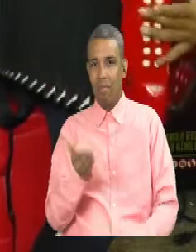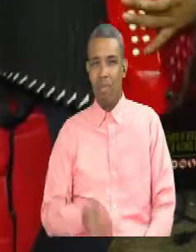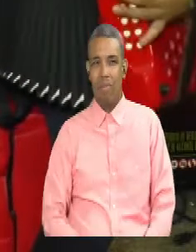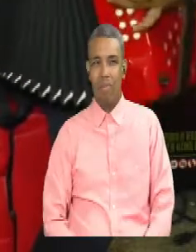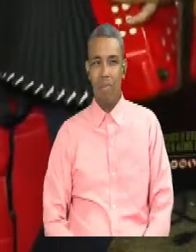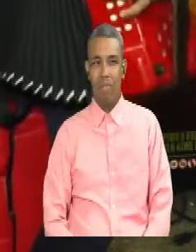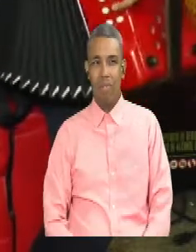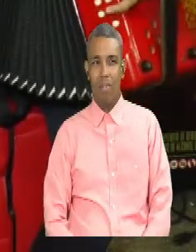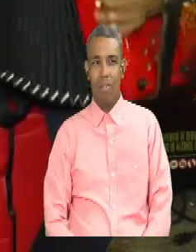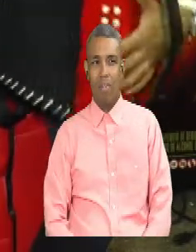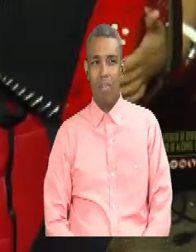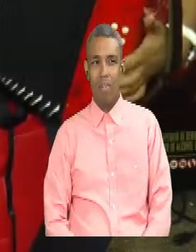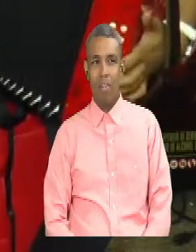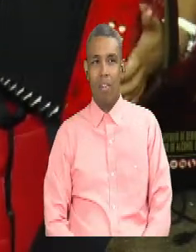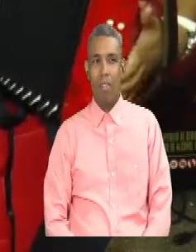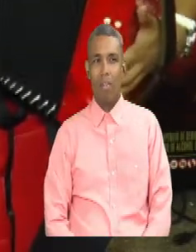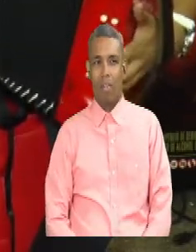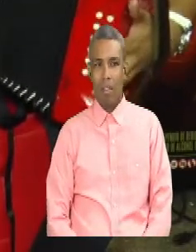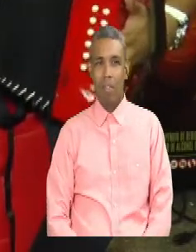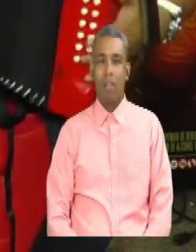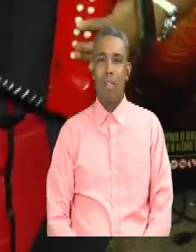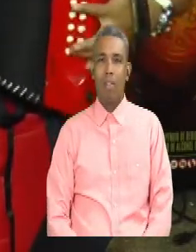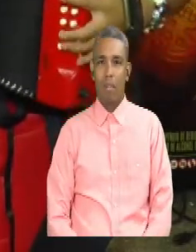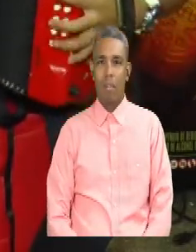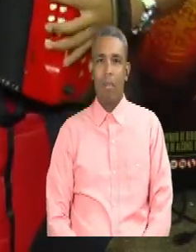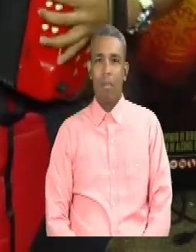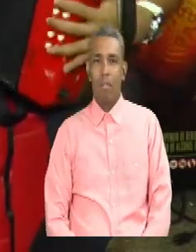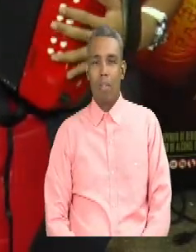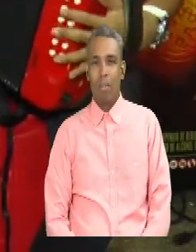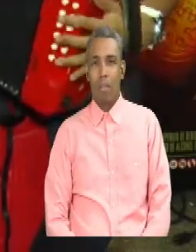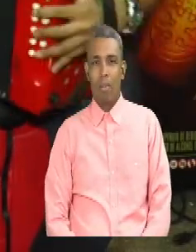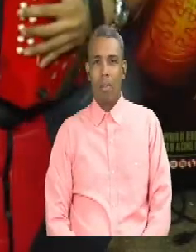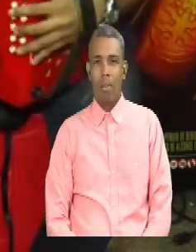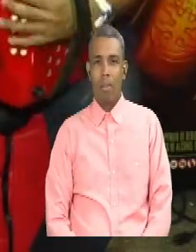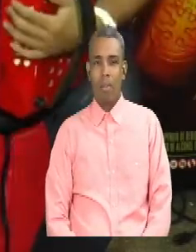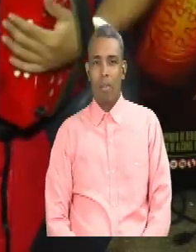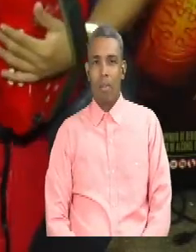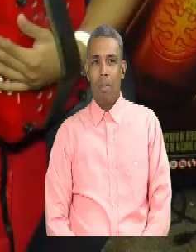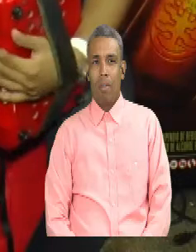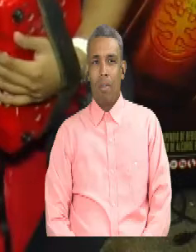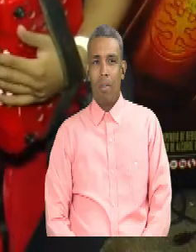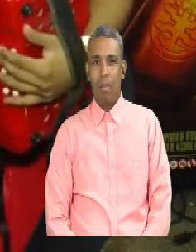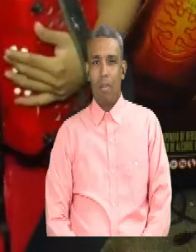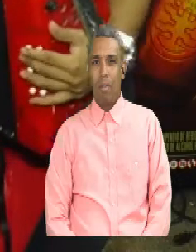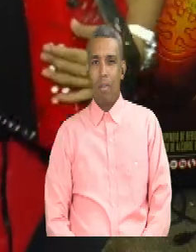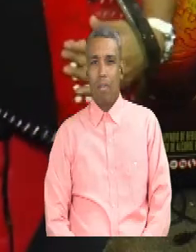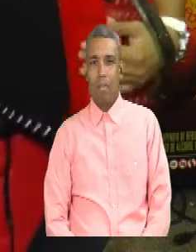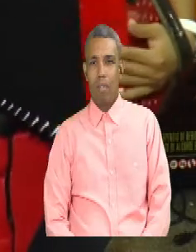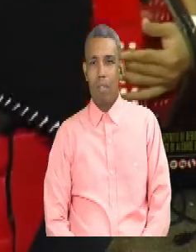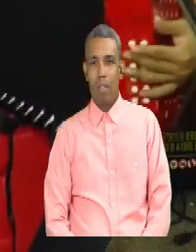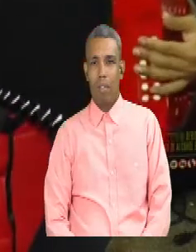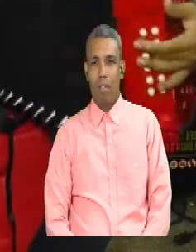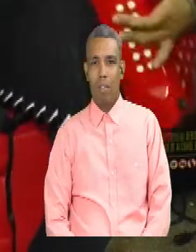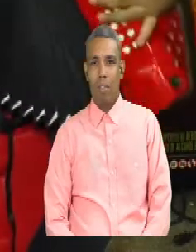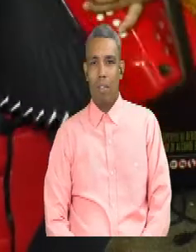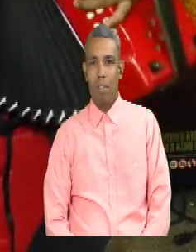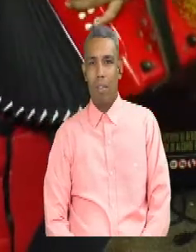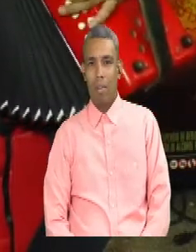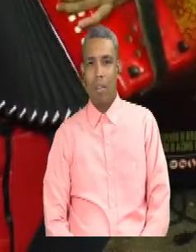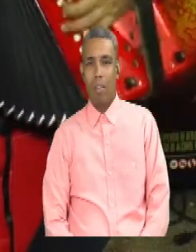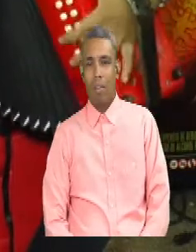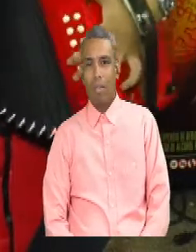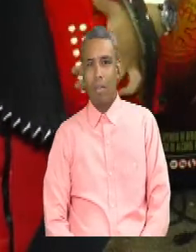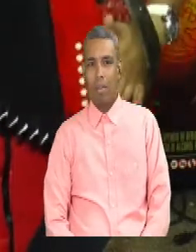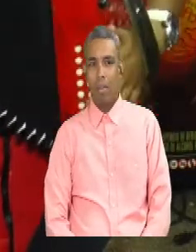falda cortica, ella en el colegio transforma mi vida. El jean descadrado que te pones